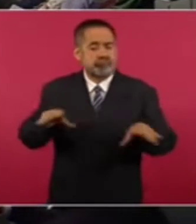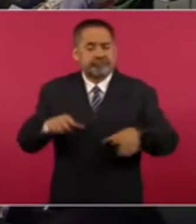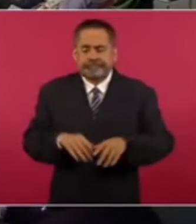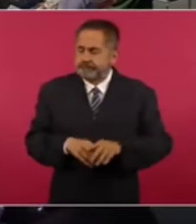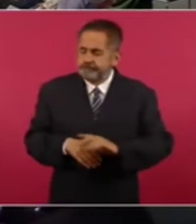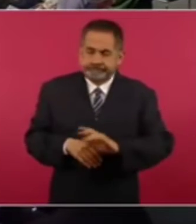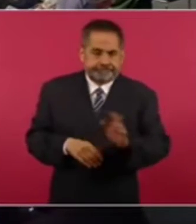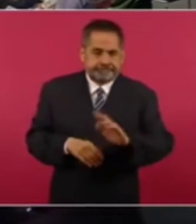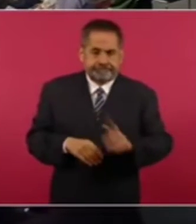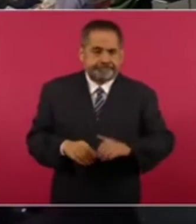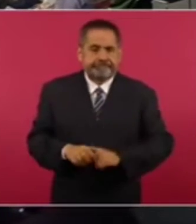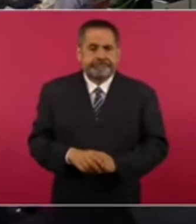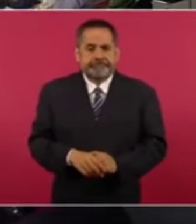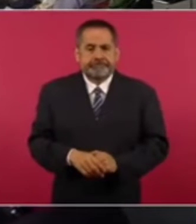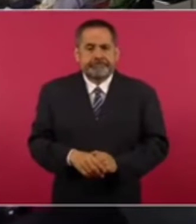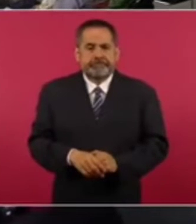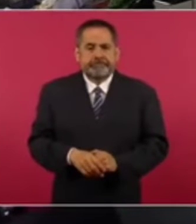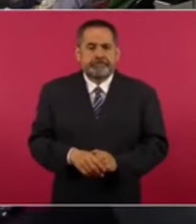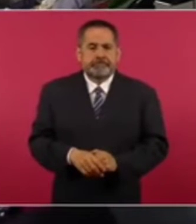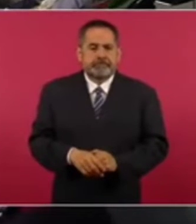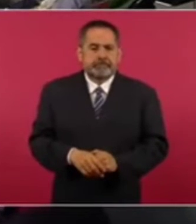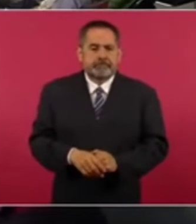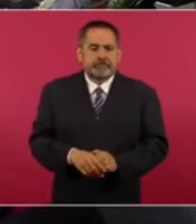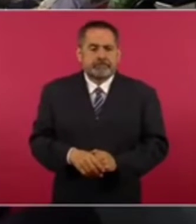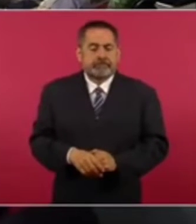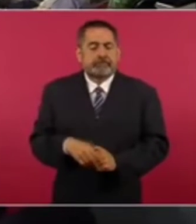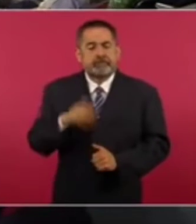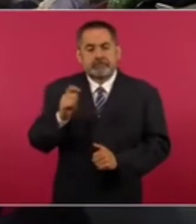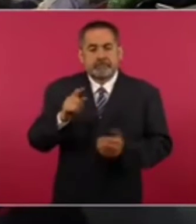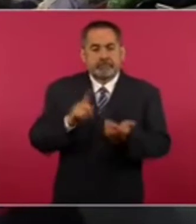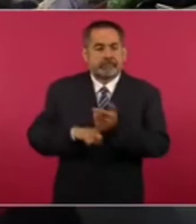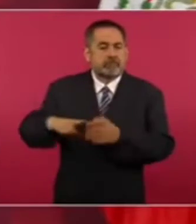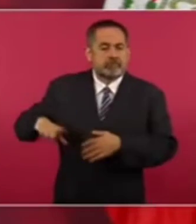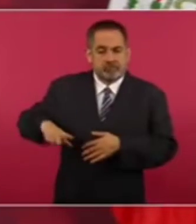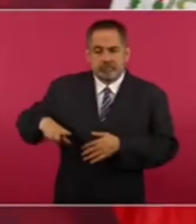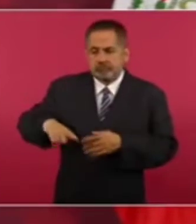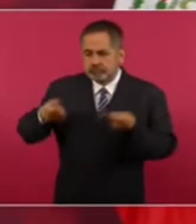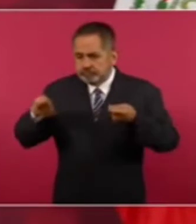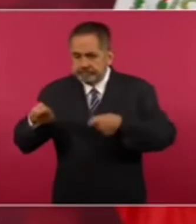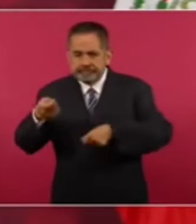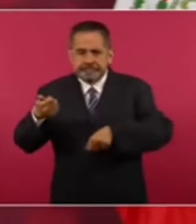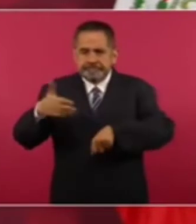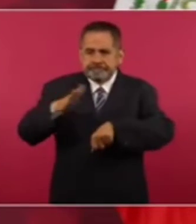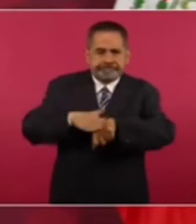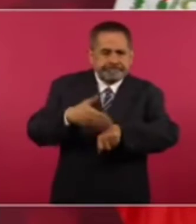¿no? El Estado es el que organiza la sociedad,